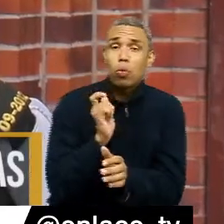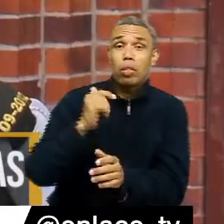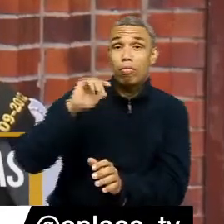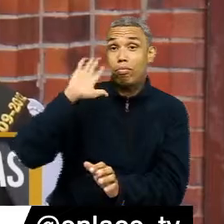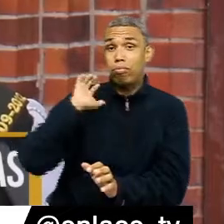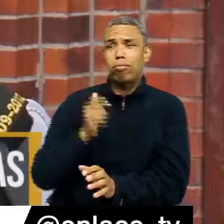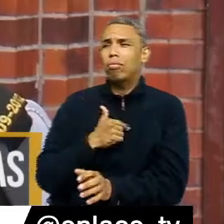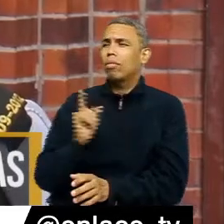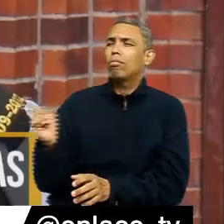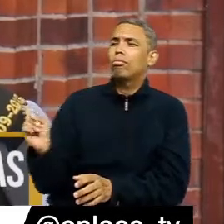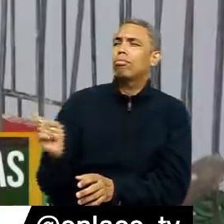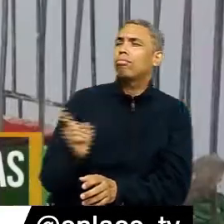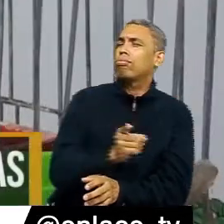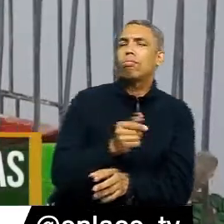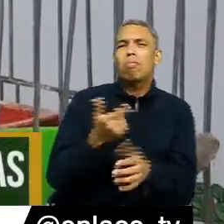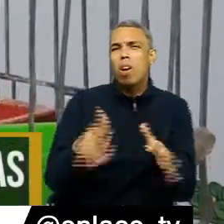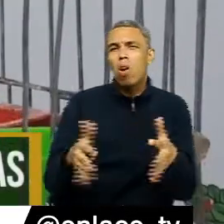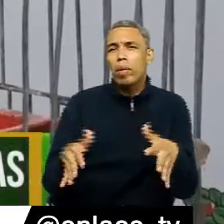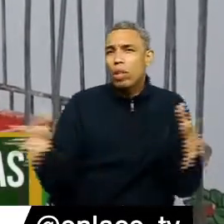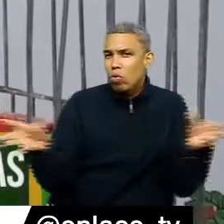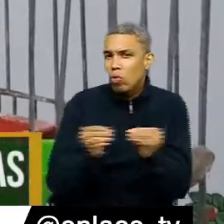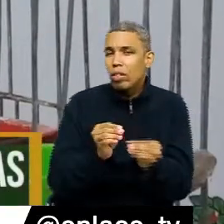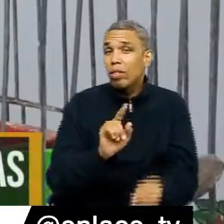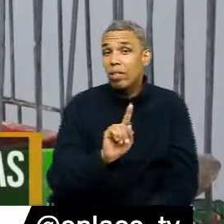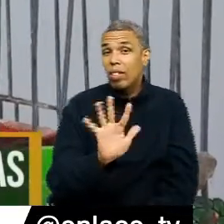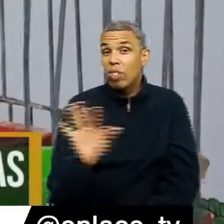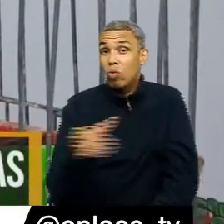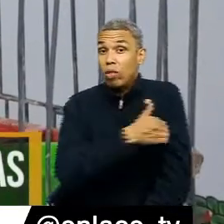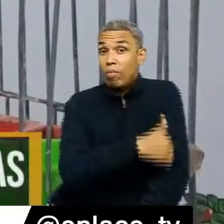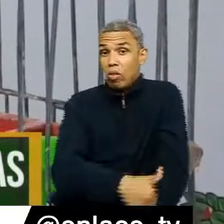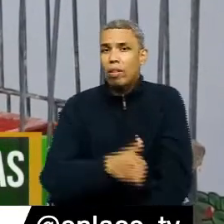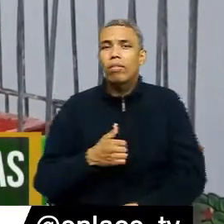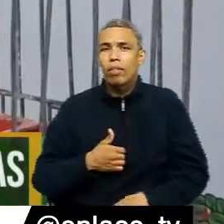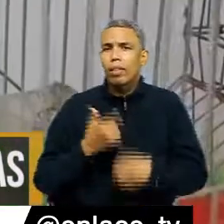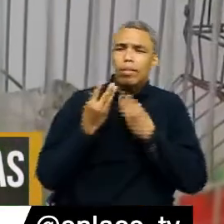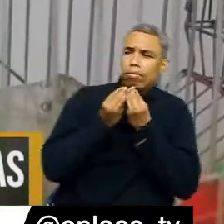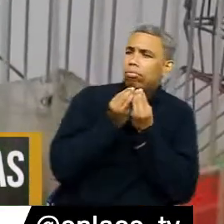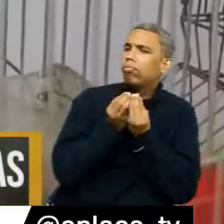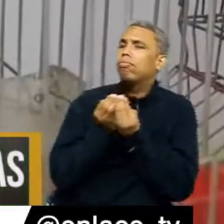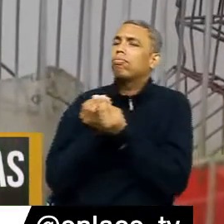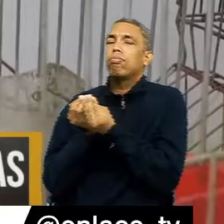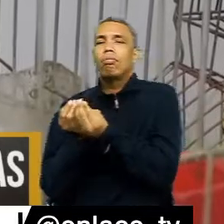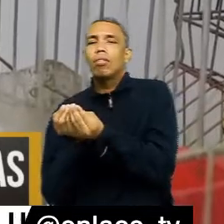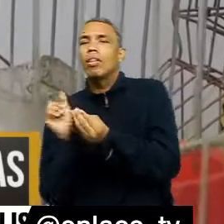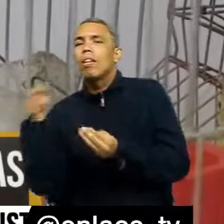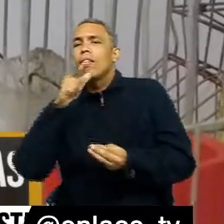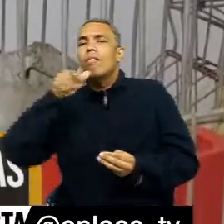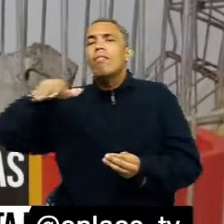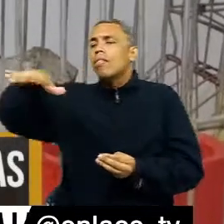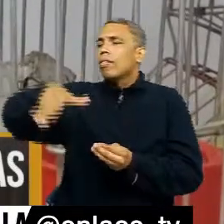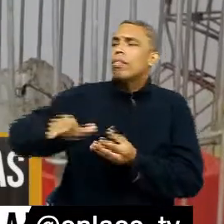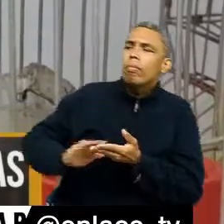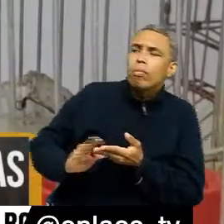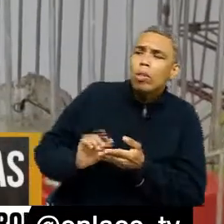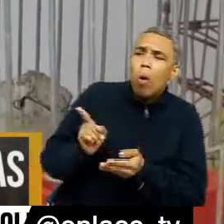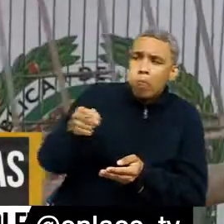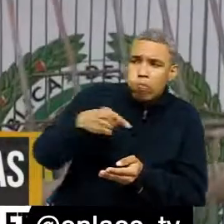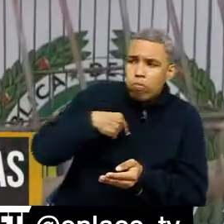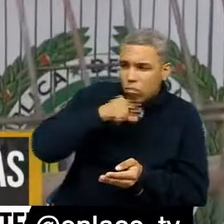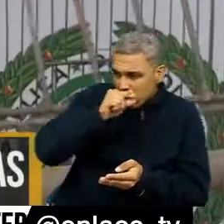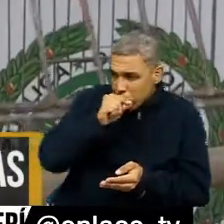ecológico de 150 millones de pesos. Cuando llegaron al sitio, la dueña de los animales entregó de manera voluntaria las 24 aves, entre ellas